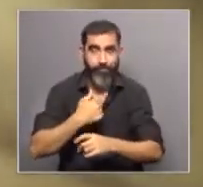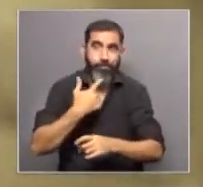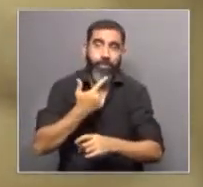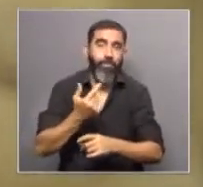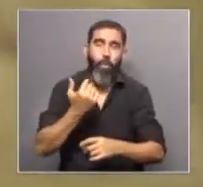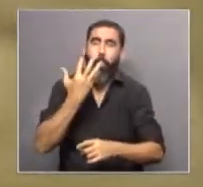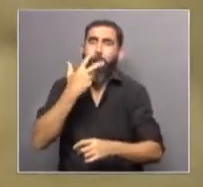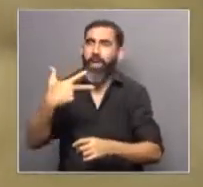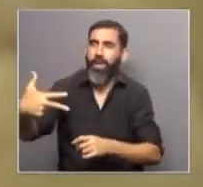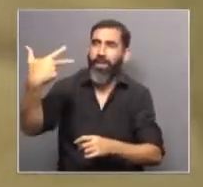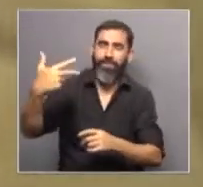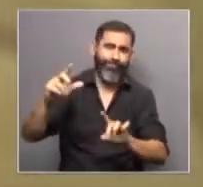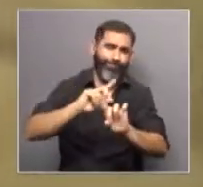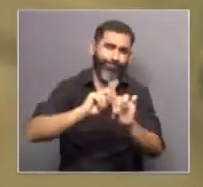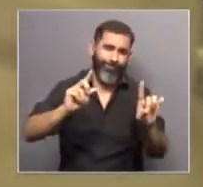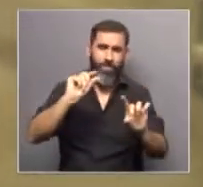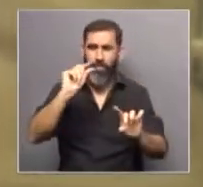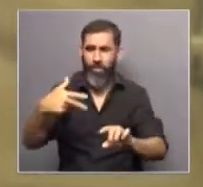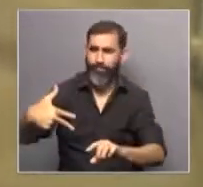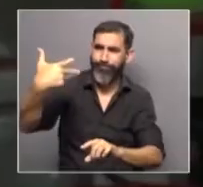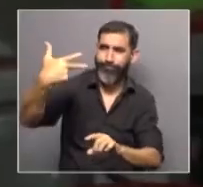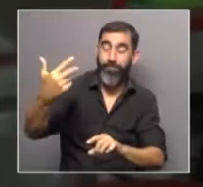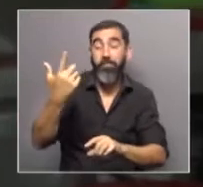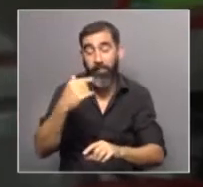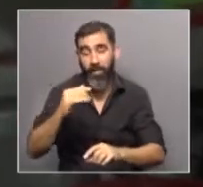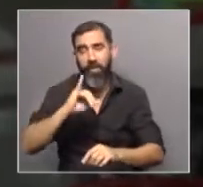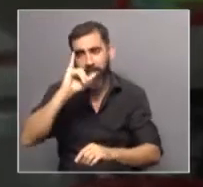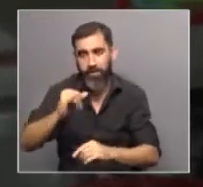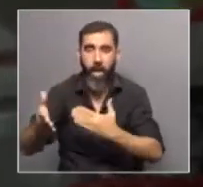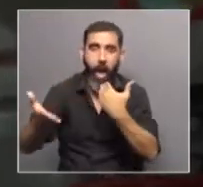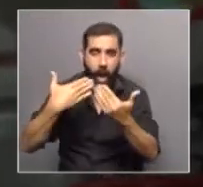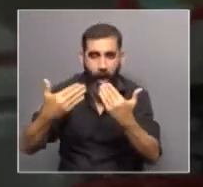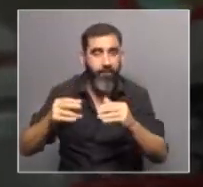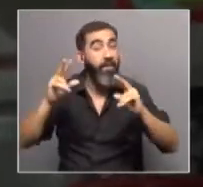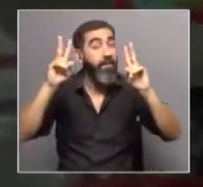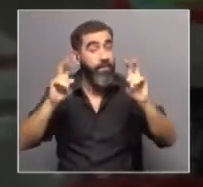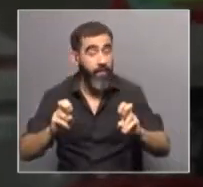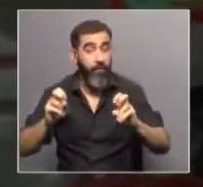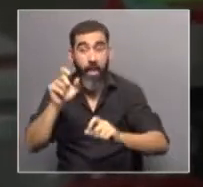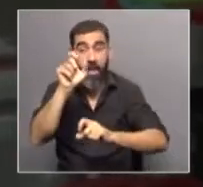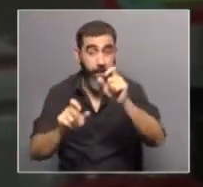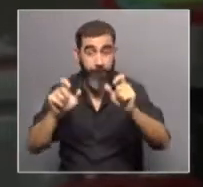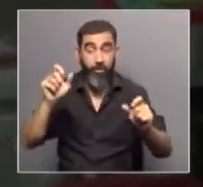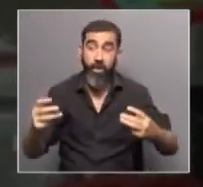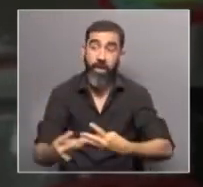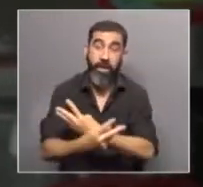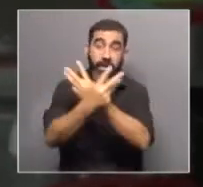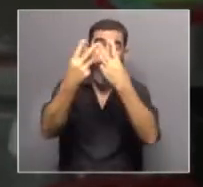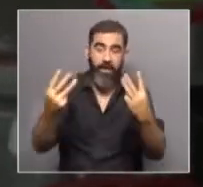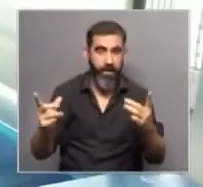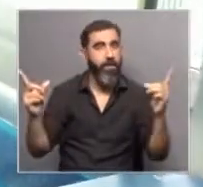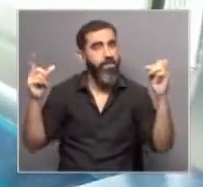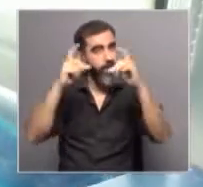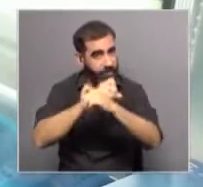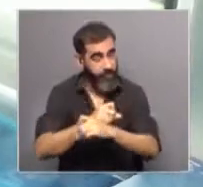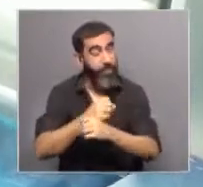que me encanten las cámaras, no me encanta demasiado salir. Y salir a hablar de temas a la población en general es dificultoso,